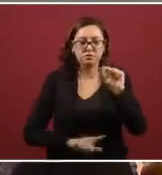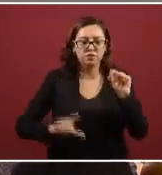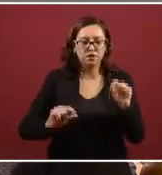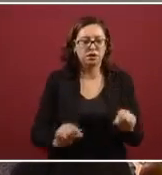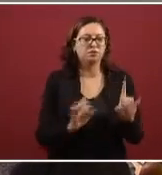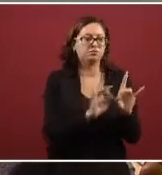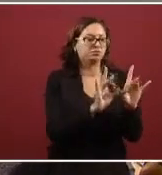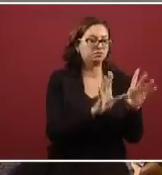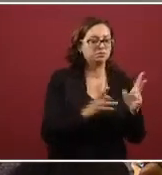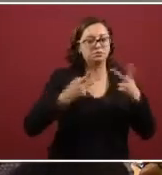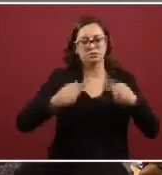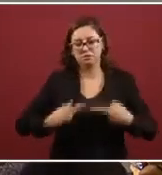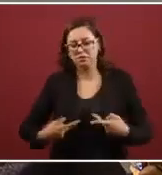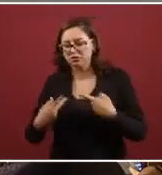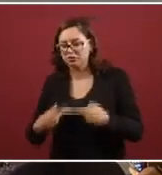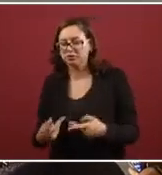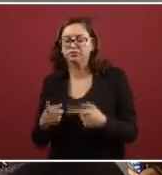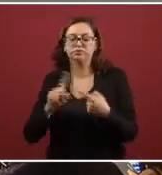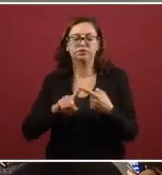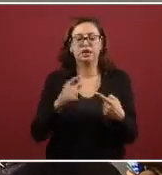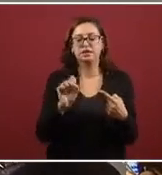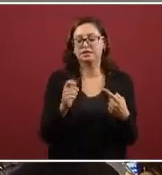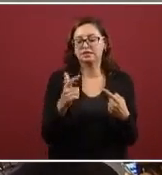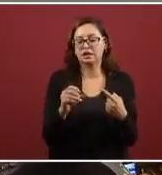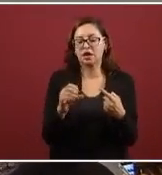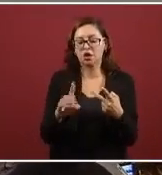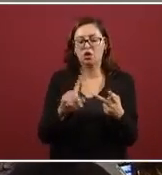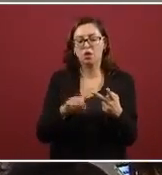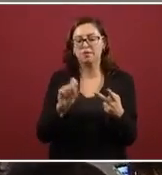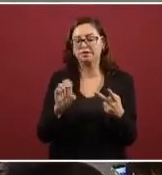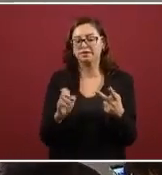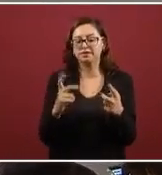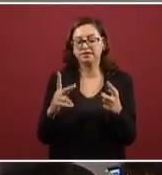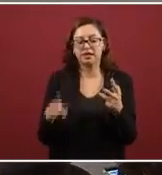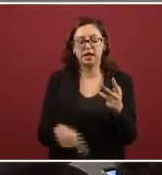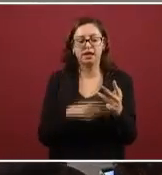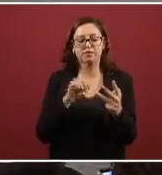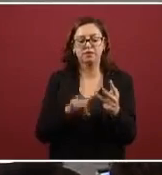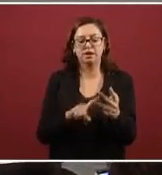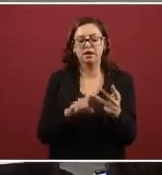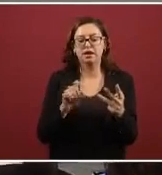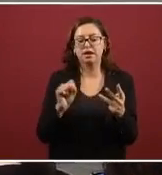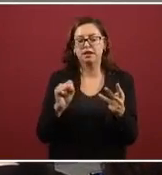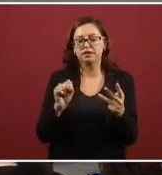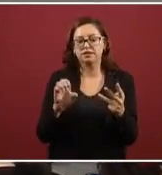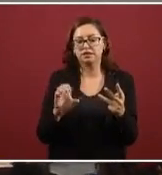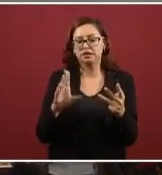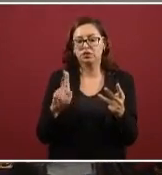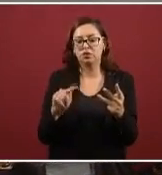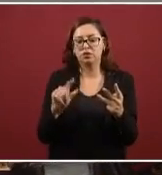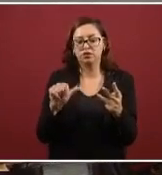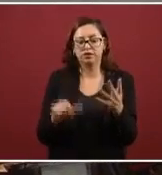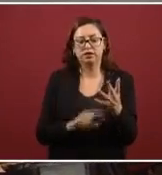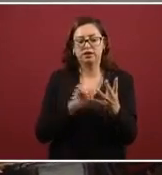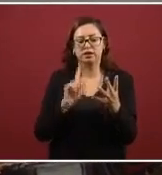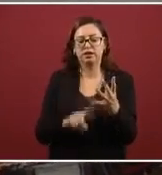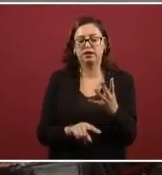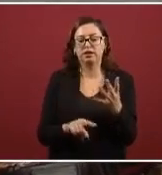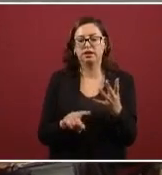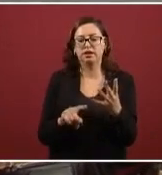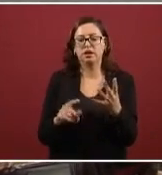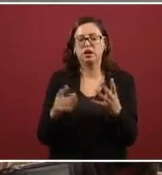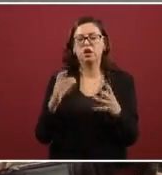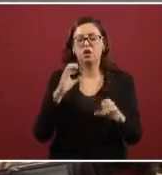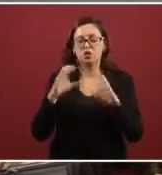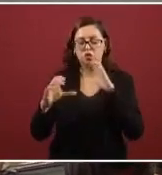la Secretaría de Gobernación, la Secretaría de Educación Pública, la Secretaría de Cultura, la Coordinación General de Comunicación